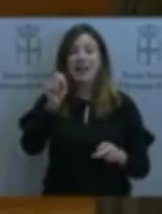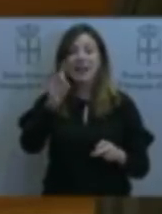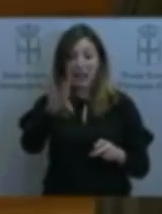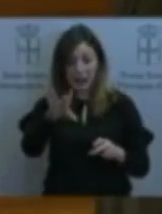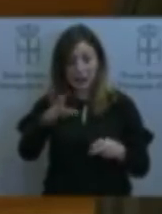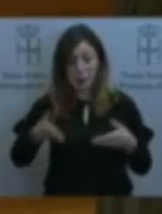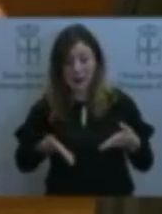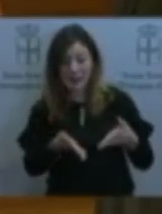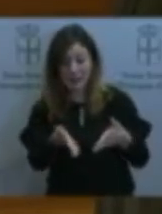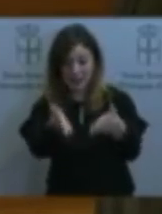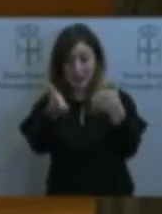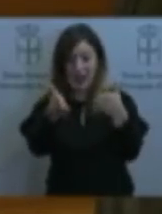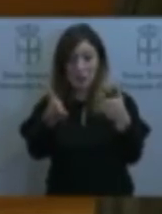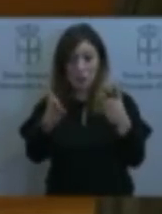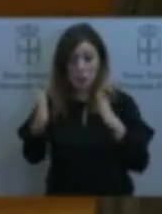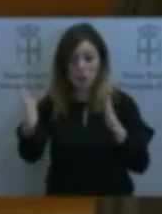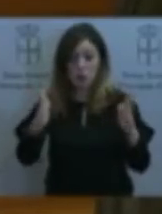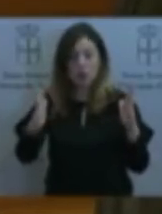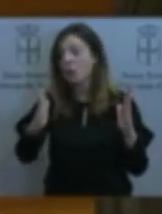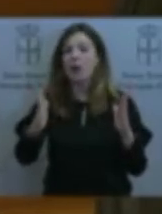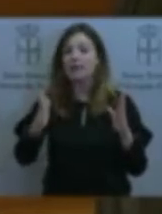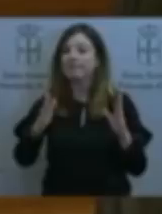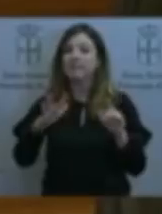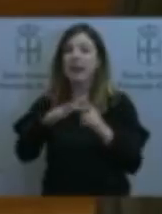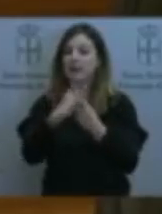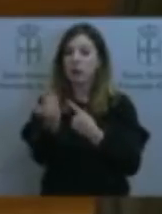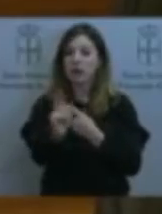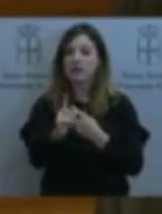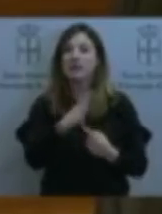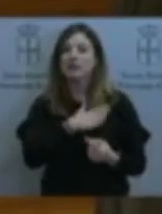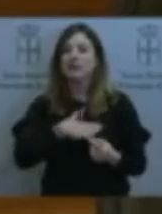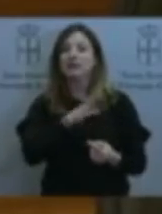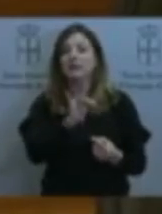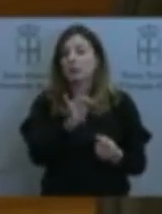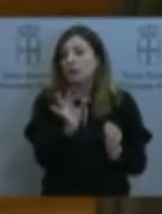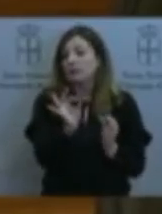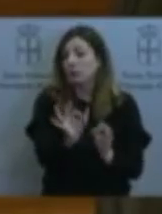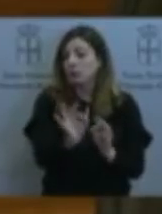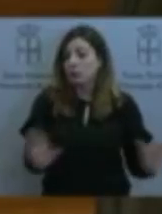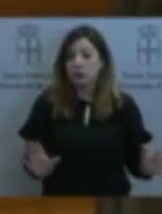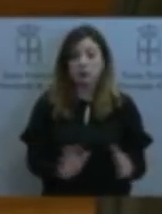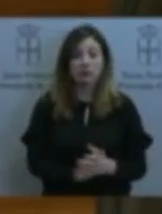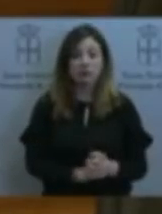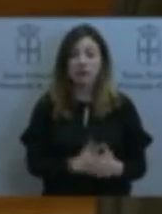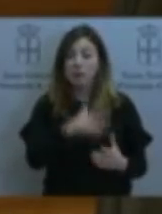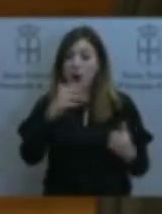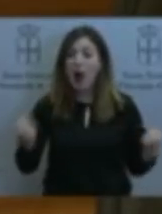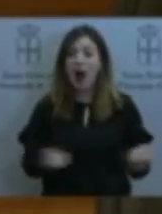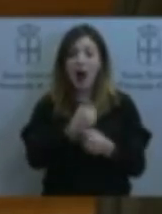señoría. Satisfacción, sí, la justa, la que hay que tener por una actuación bien hecha. Hay un trabajo bien hecho